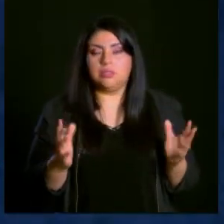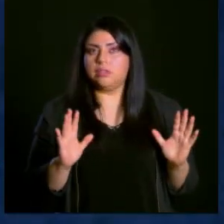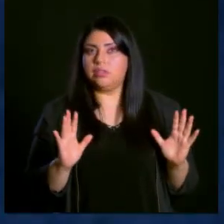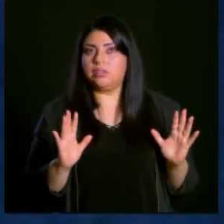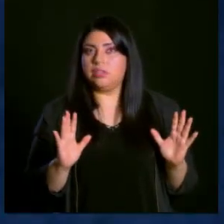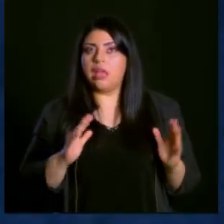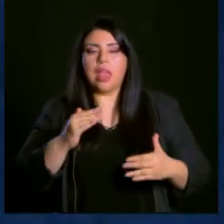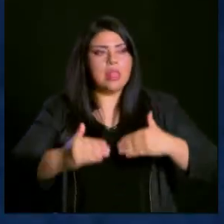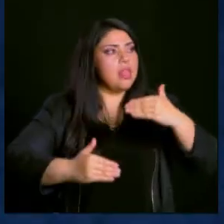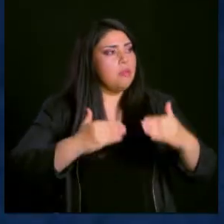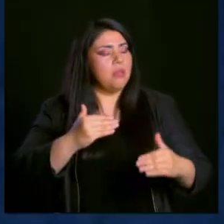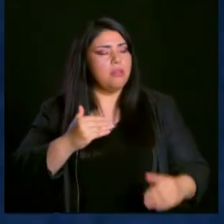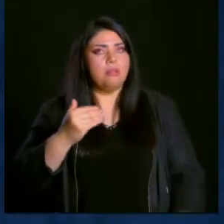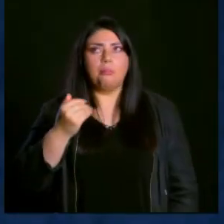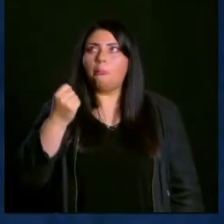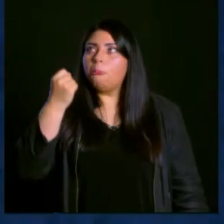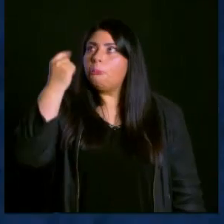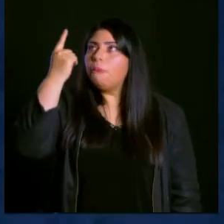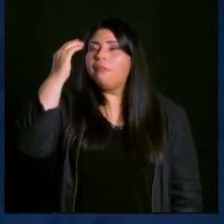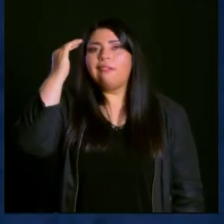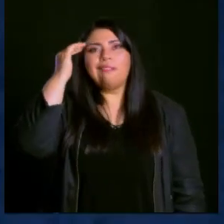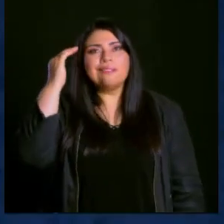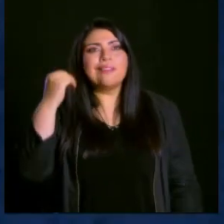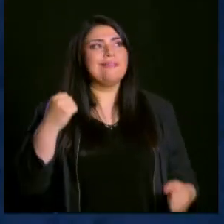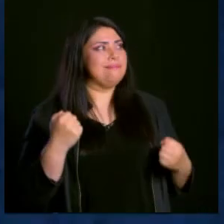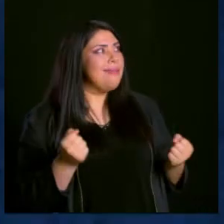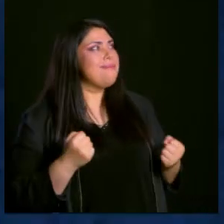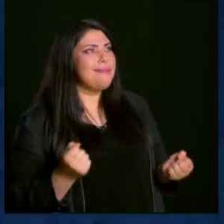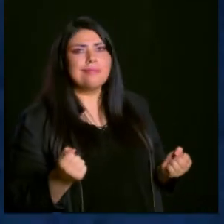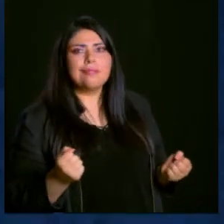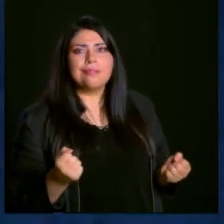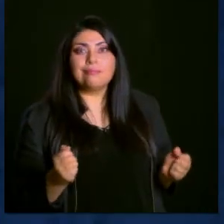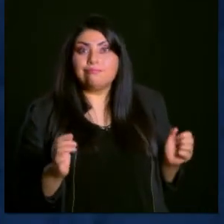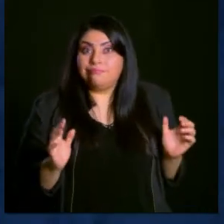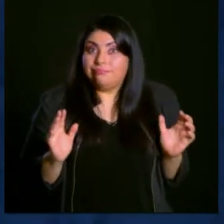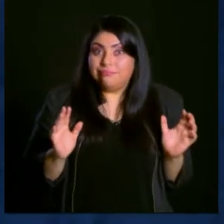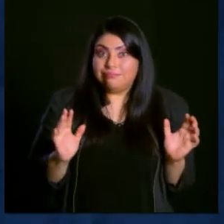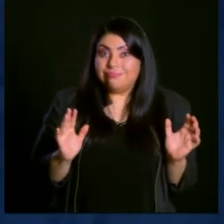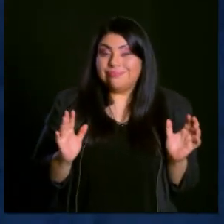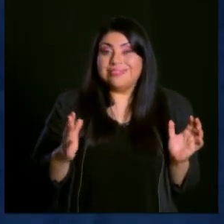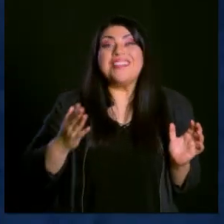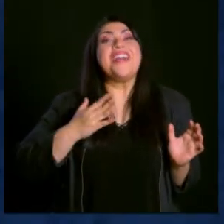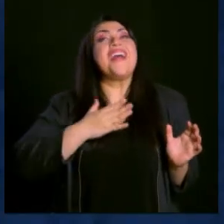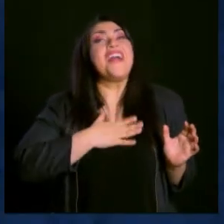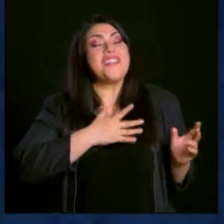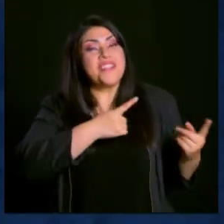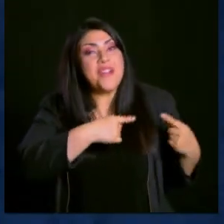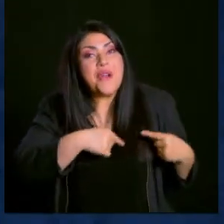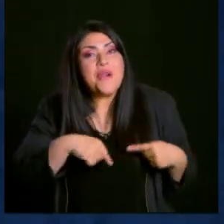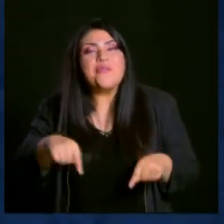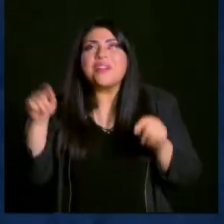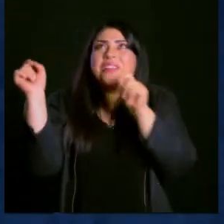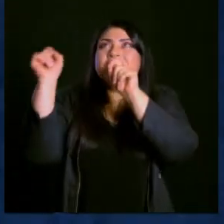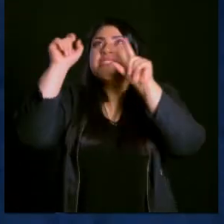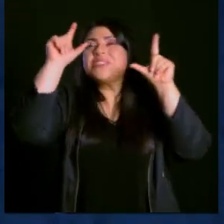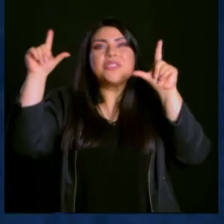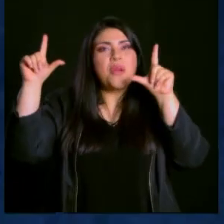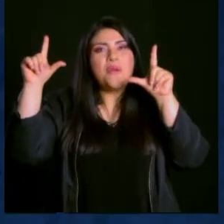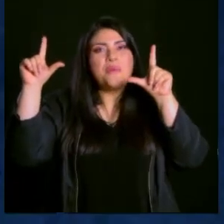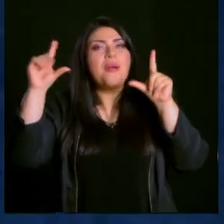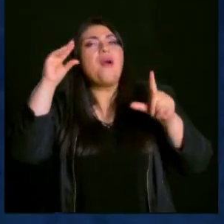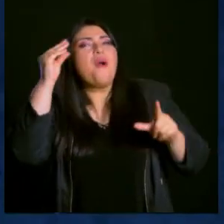que hacer de lana como que y yo vine a descubrir que es como que la